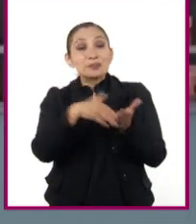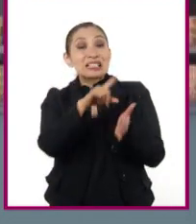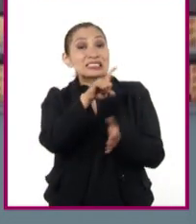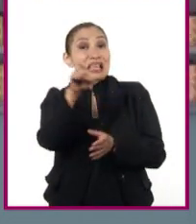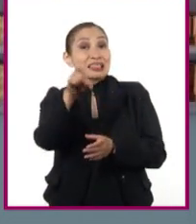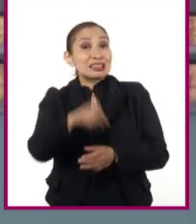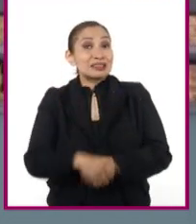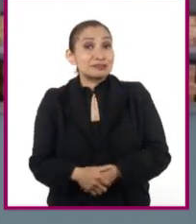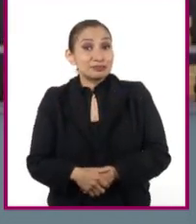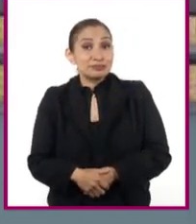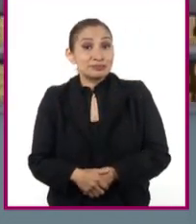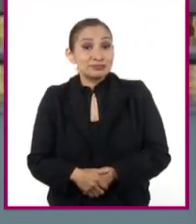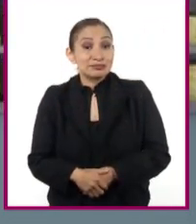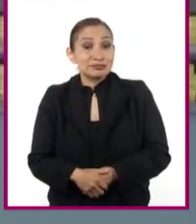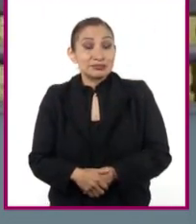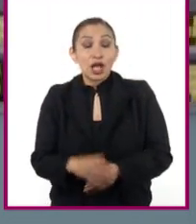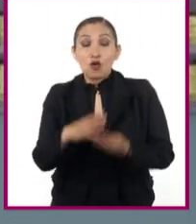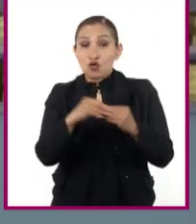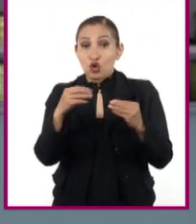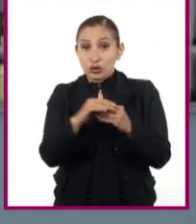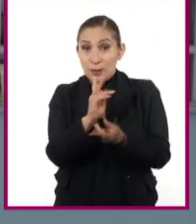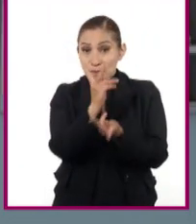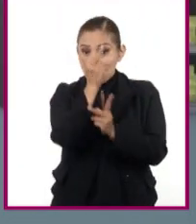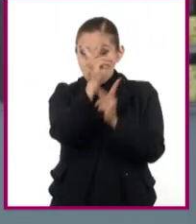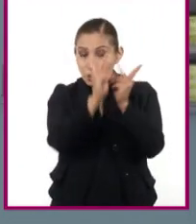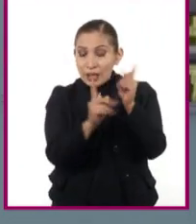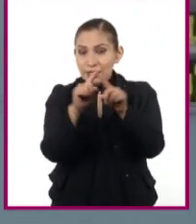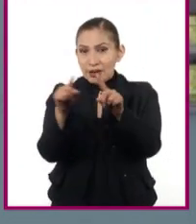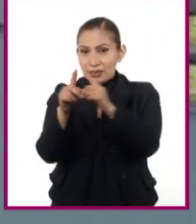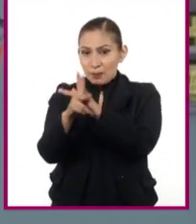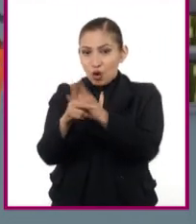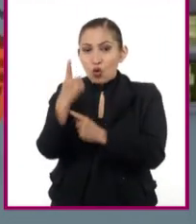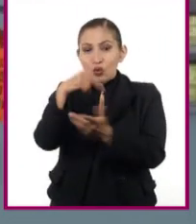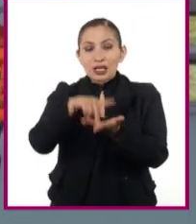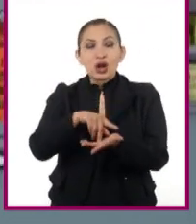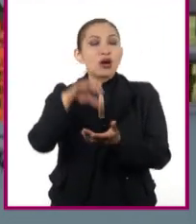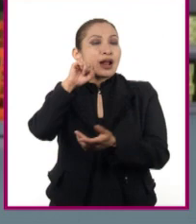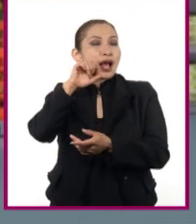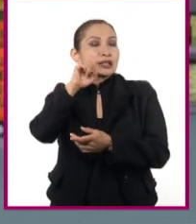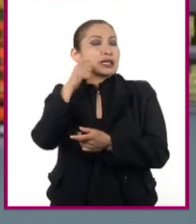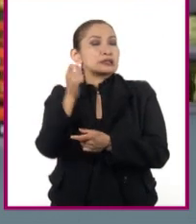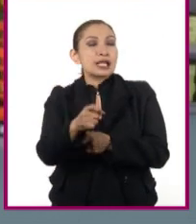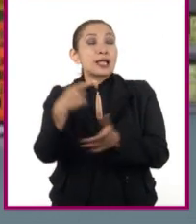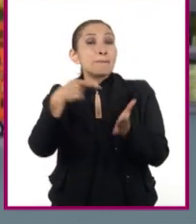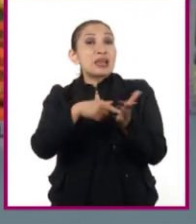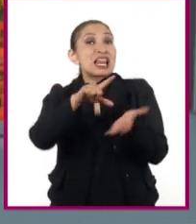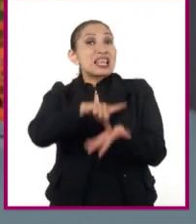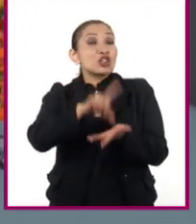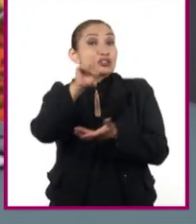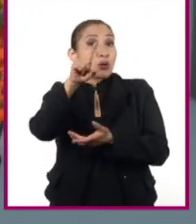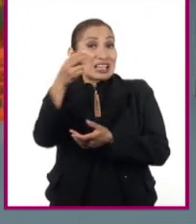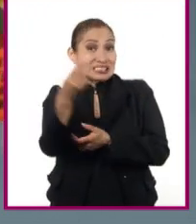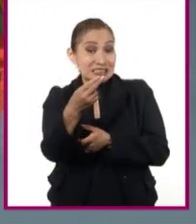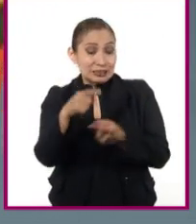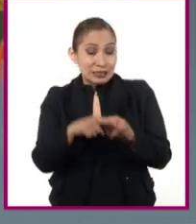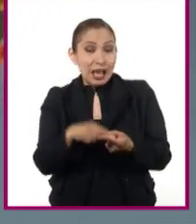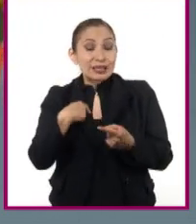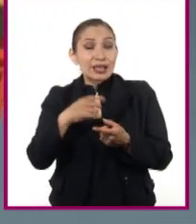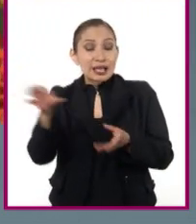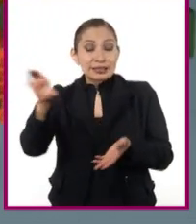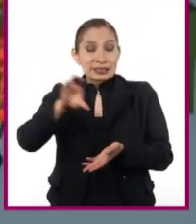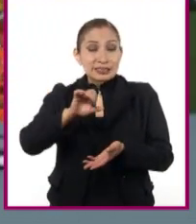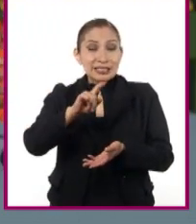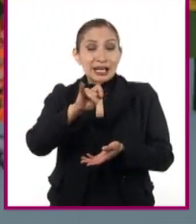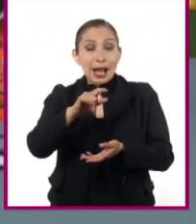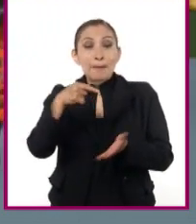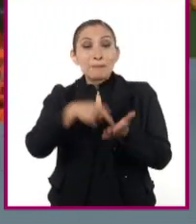6.100. En frutas, legumbres y derivados, un kilo de naranjas representa 1.000 litros de agua. De